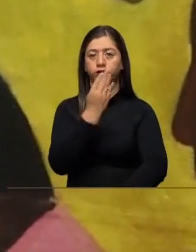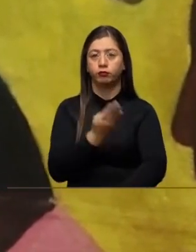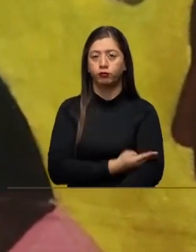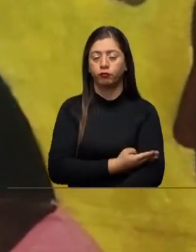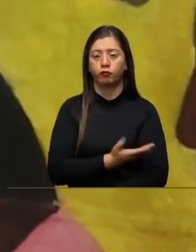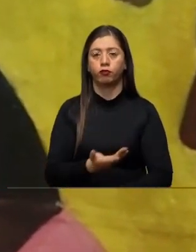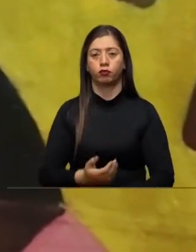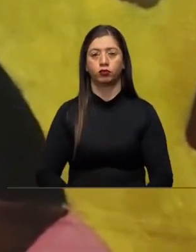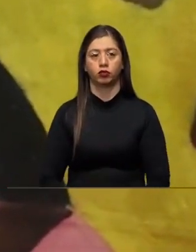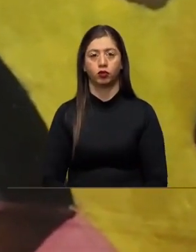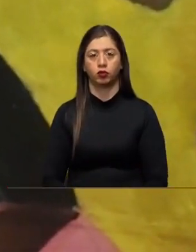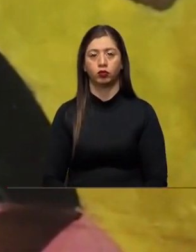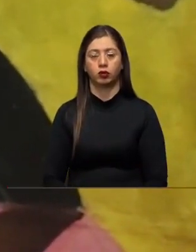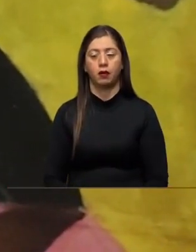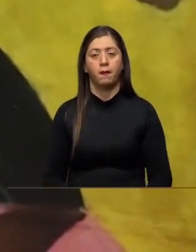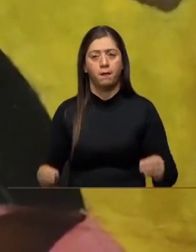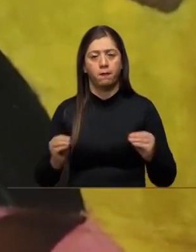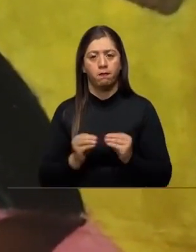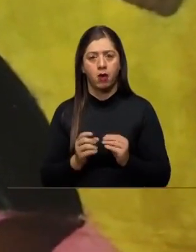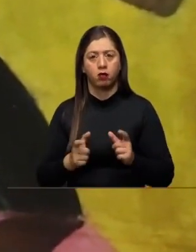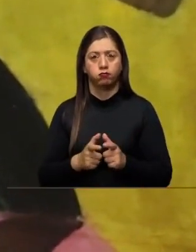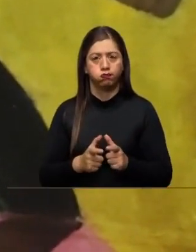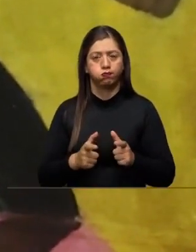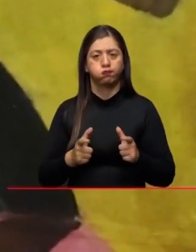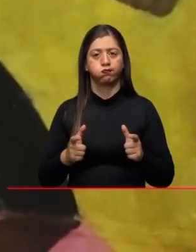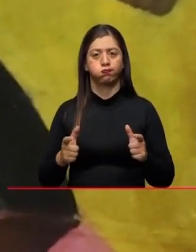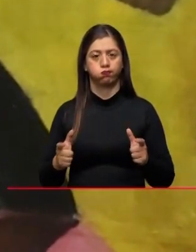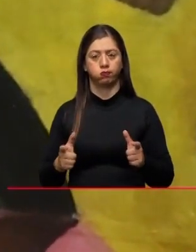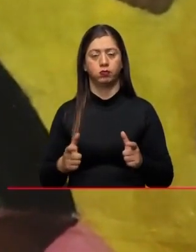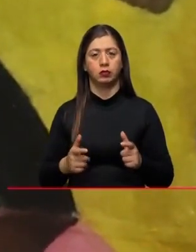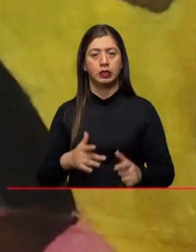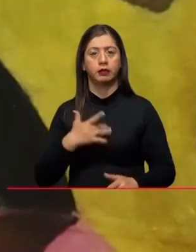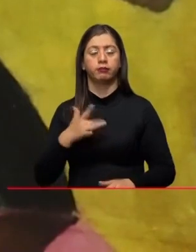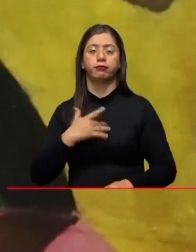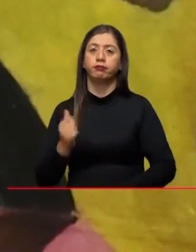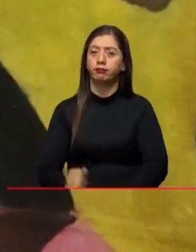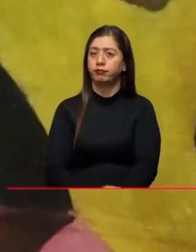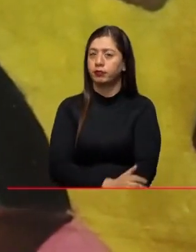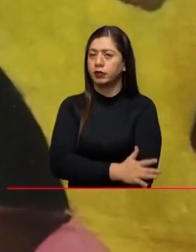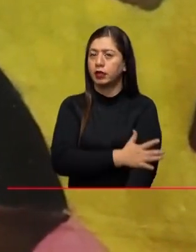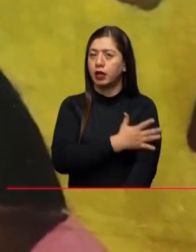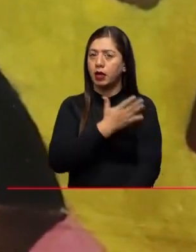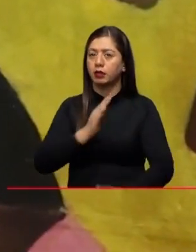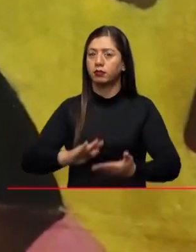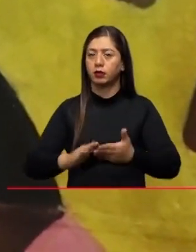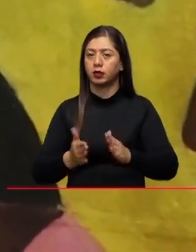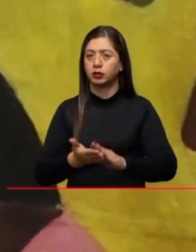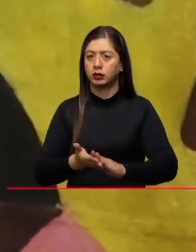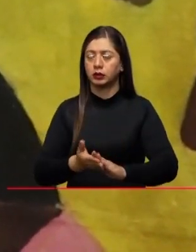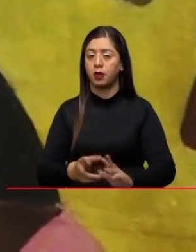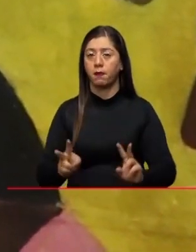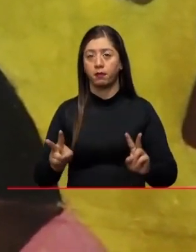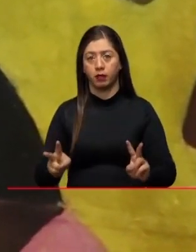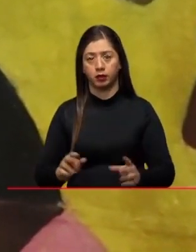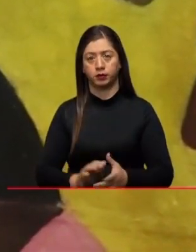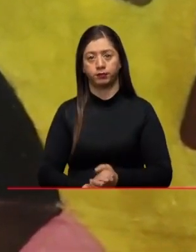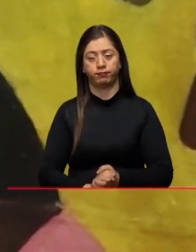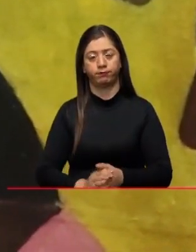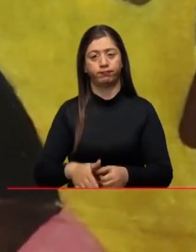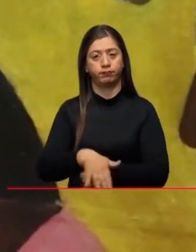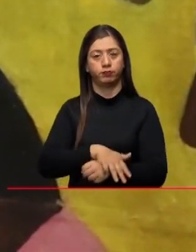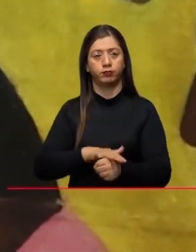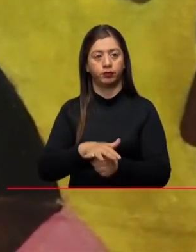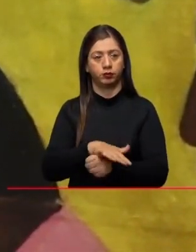fortalecer, robustecer su ánimo por la paz. Las